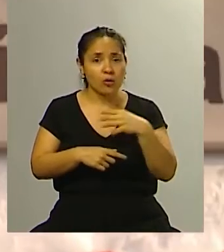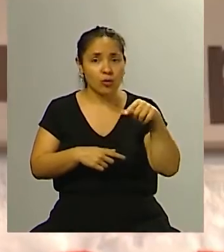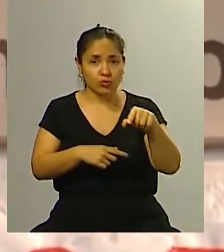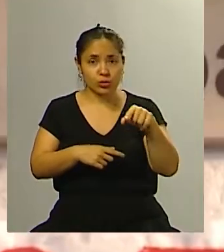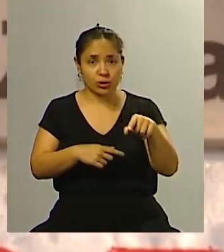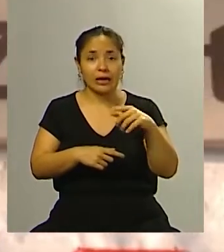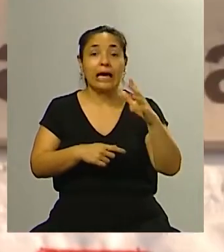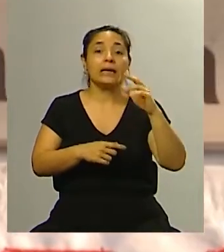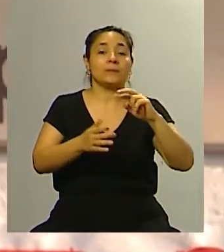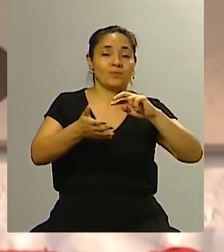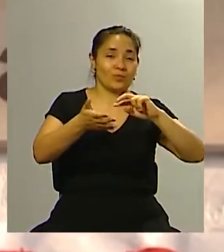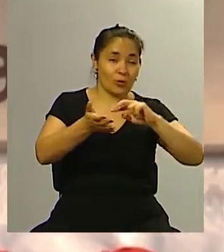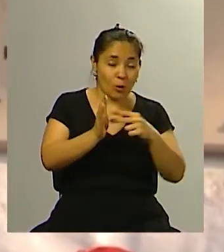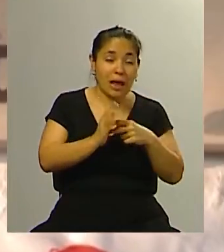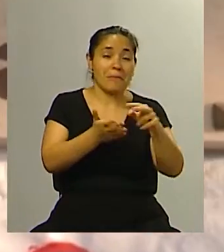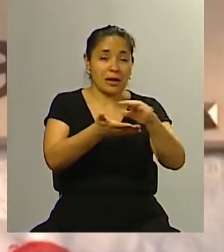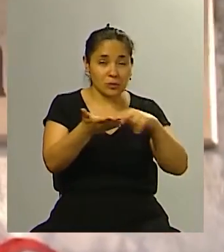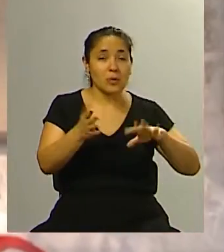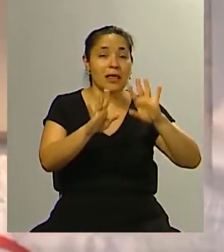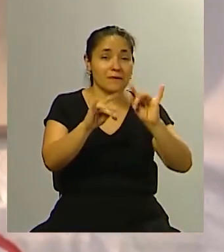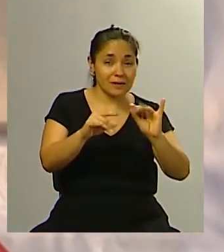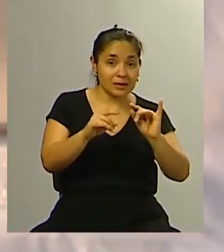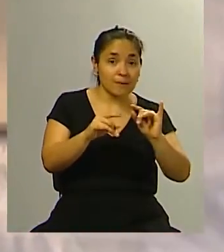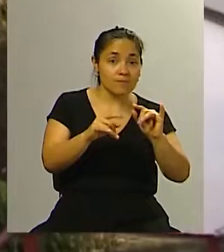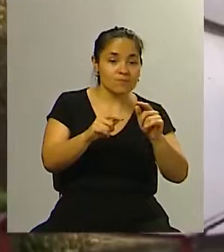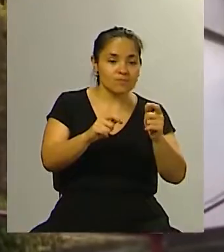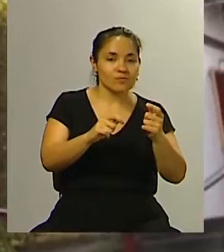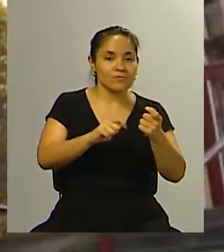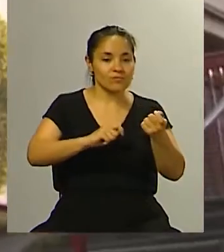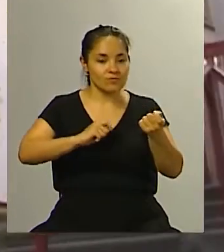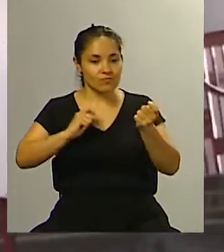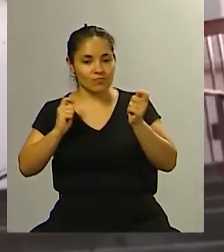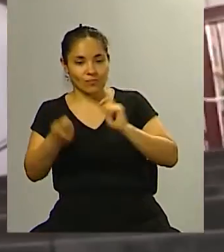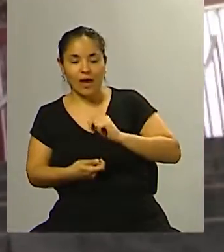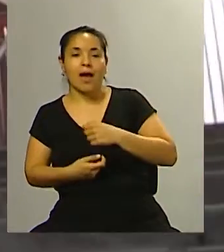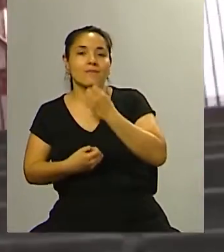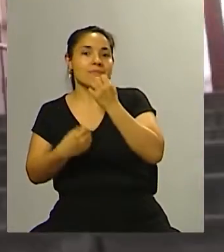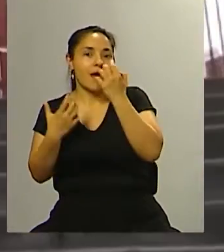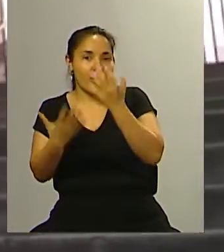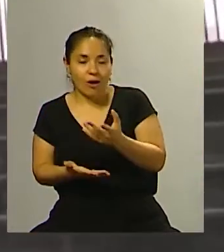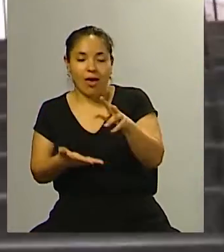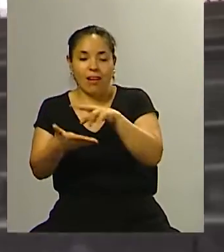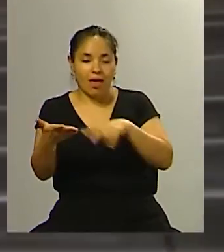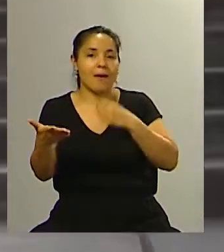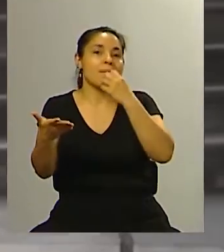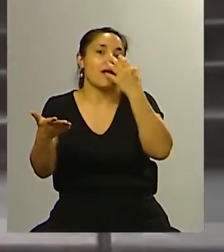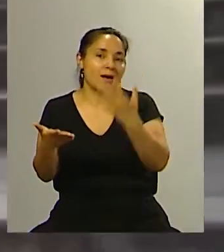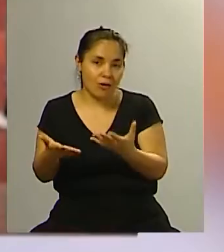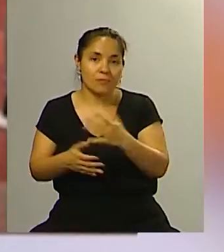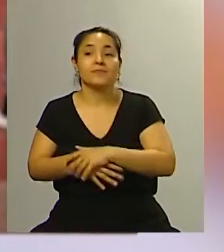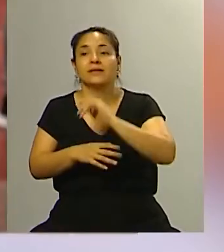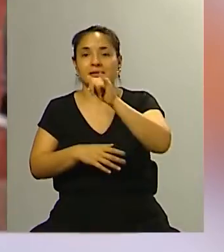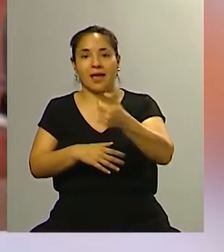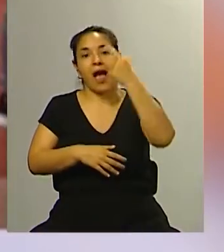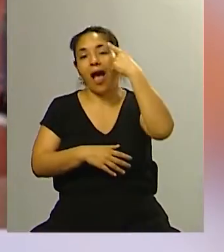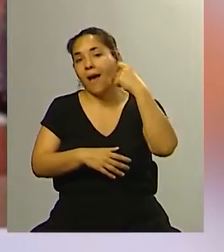nivel crítico en abril pudieron salir de nivel crítico, ¿no? Habían mejorado de una manera bastante importante. Exacto, ¿no? De una